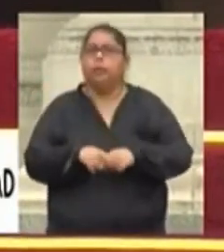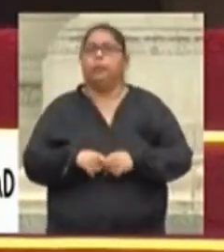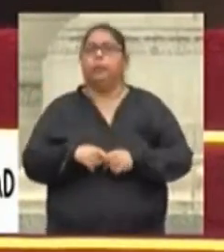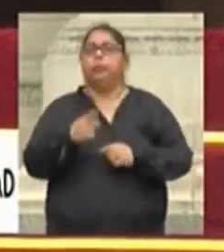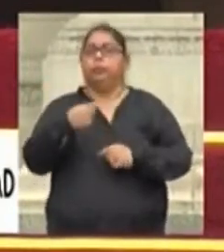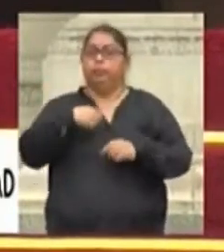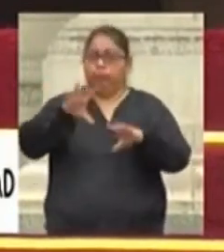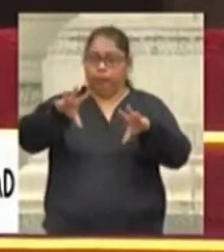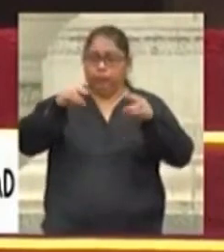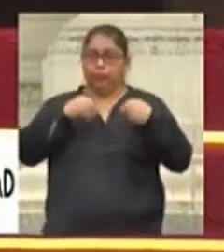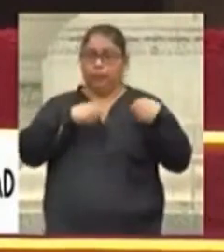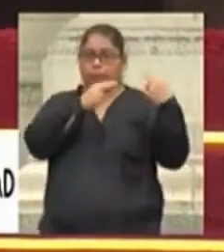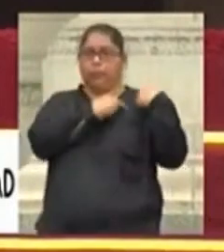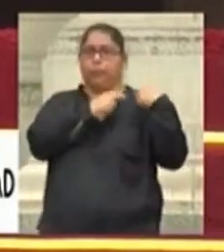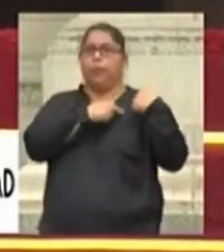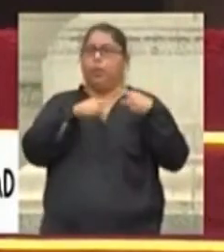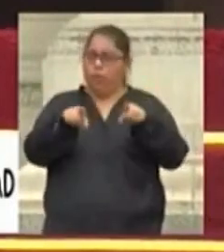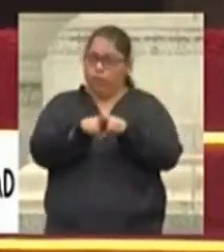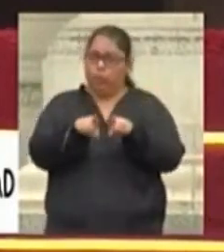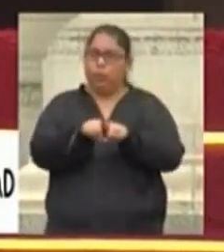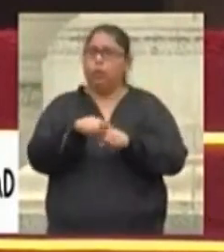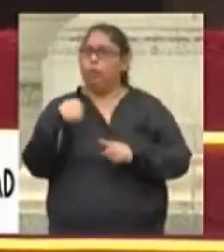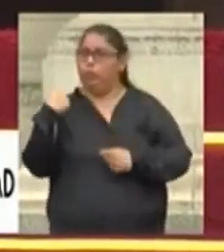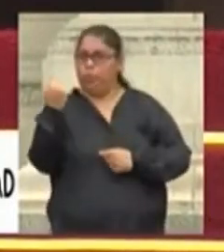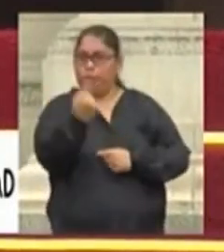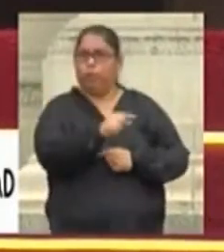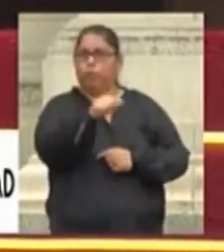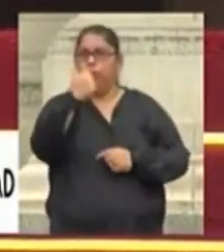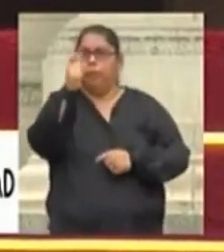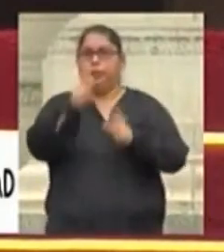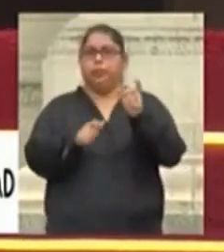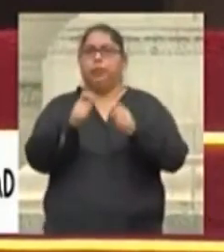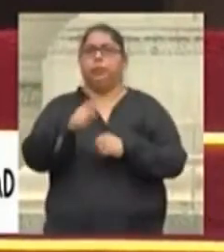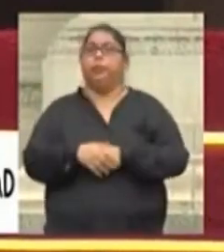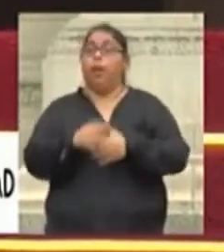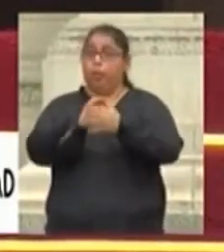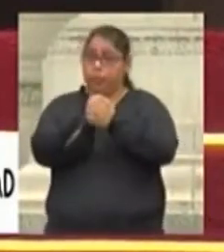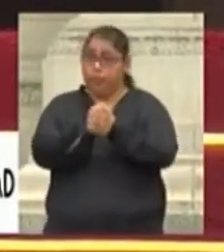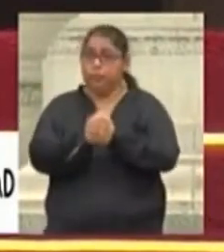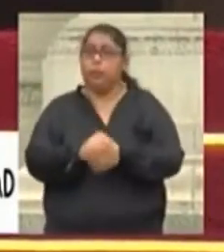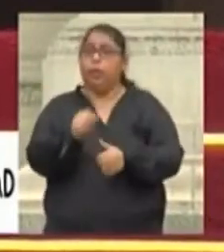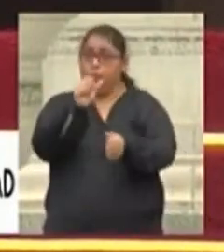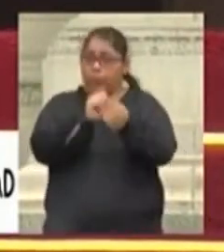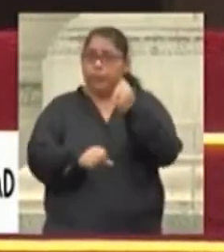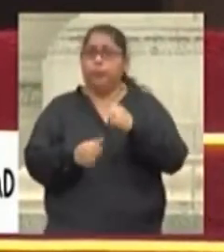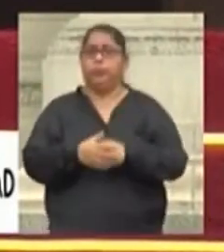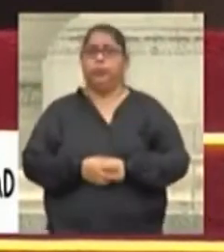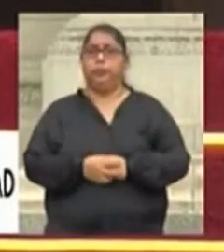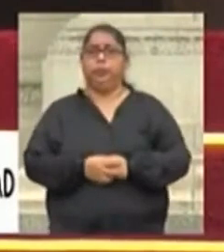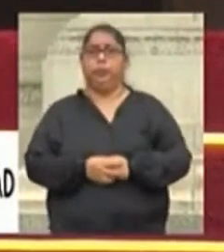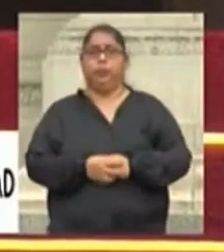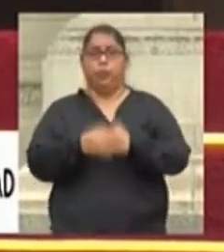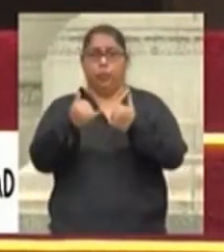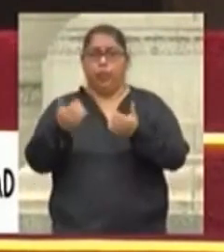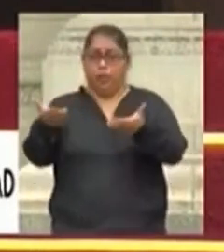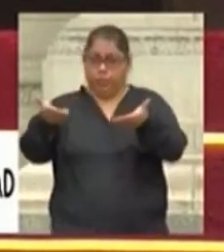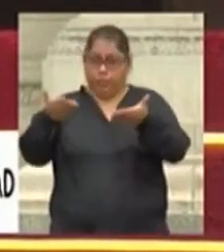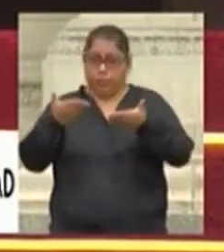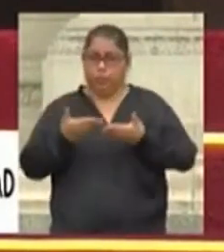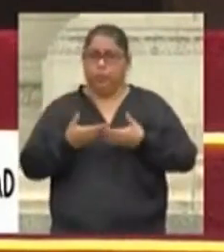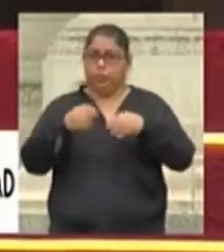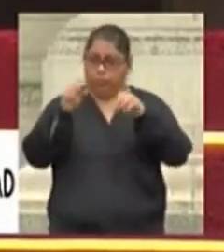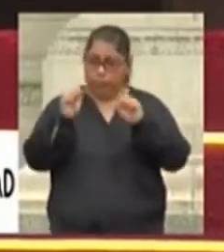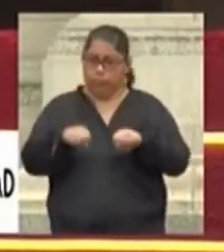de asumir una responsabilidad al igual como cualquier otra persona compañeros hermanos estamos